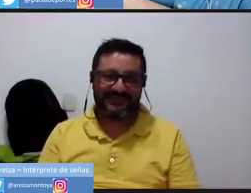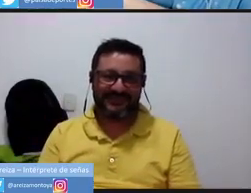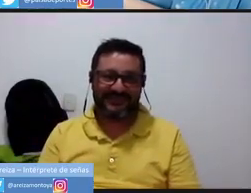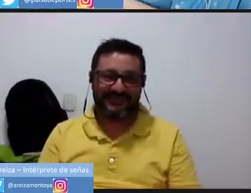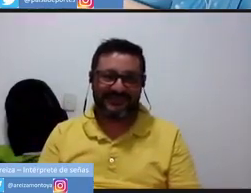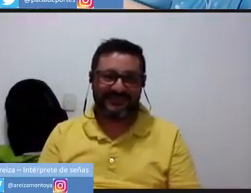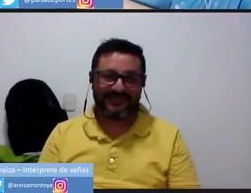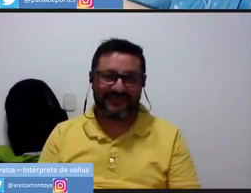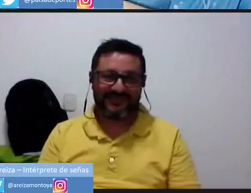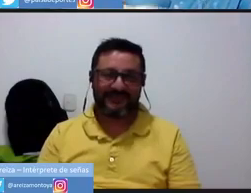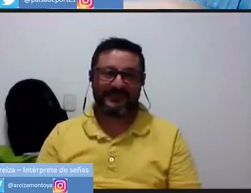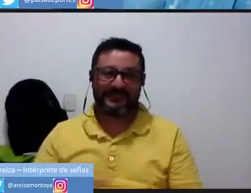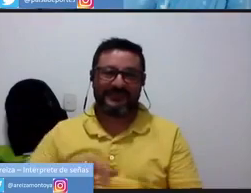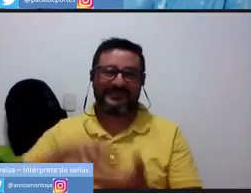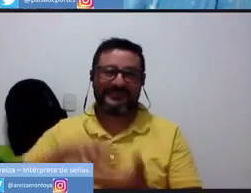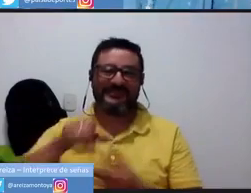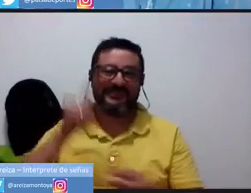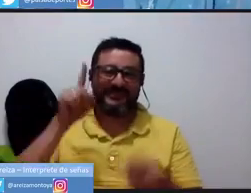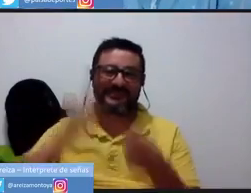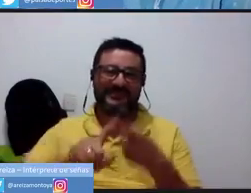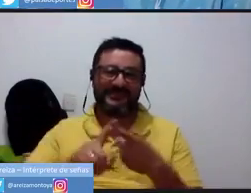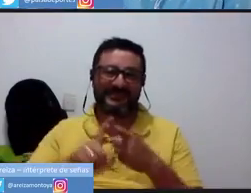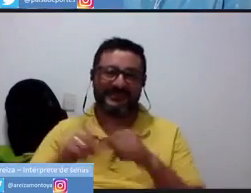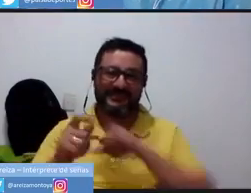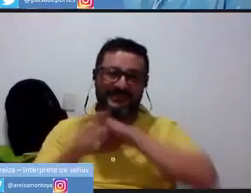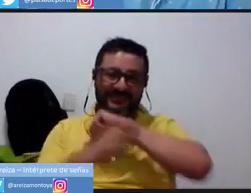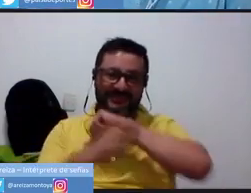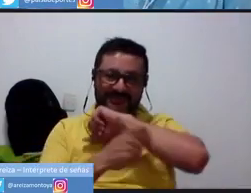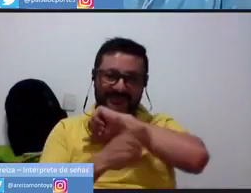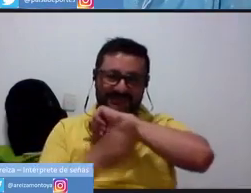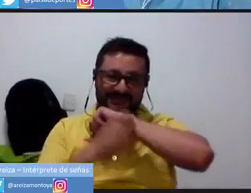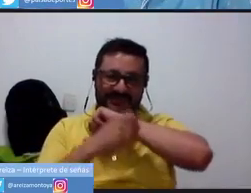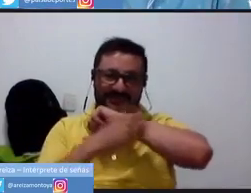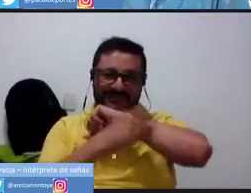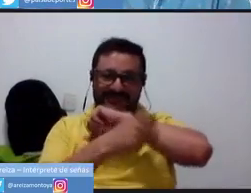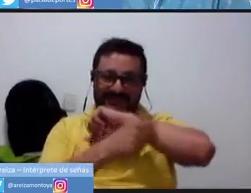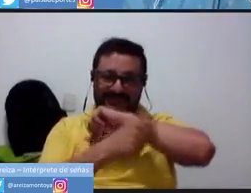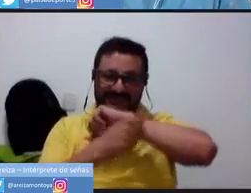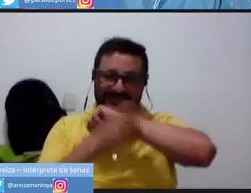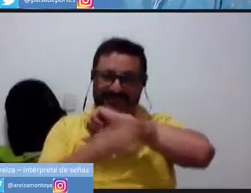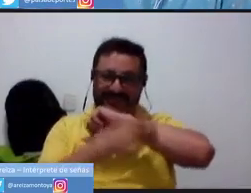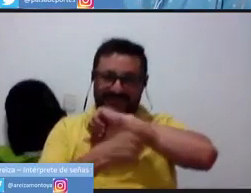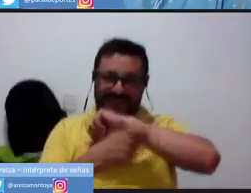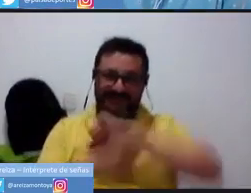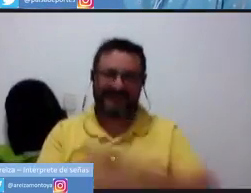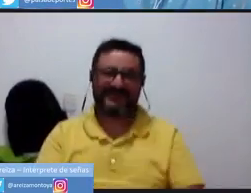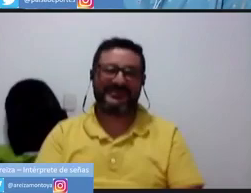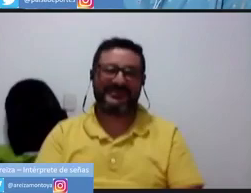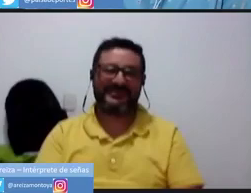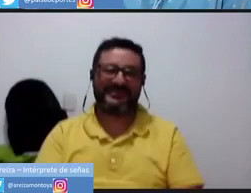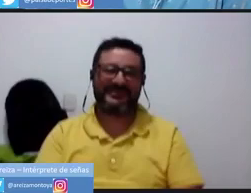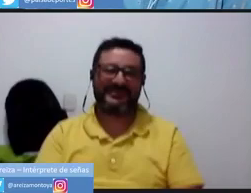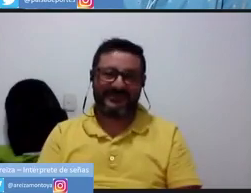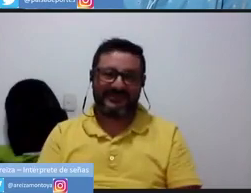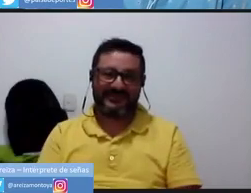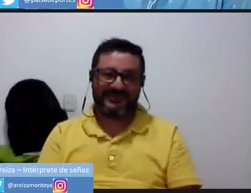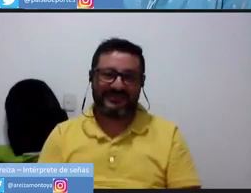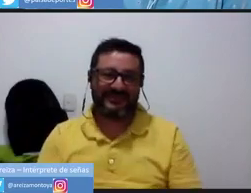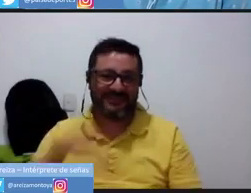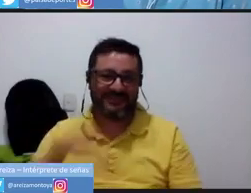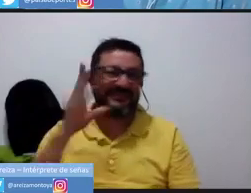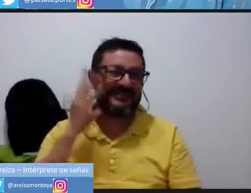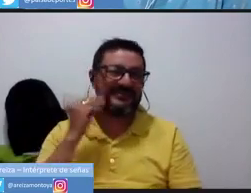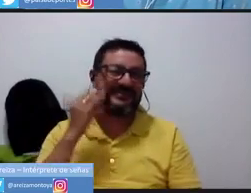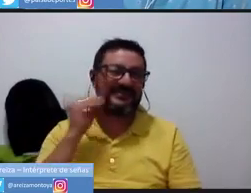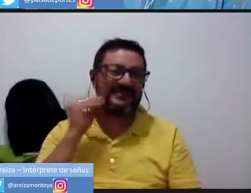o fue, algo así, sí. ¿cierto? Entonces fuimos donde él y ya el último día pues estuvimos con él y toda la cosa y allá nos tapamos. Pero son como experiencias de vida. Y